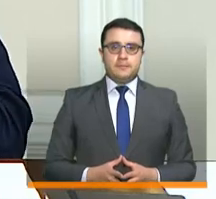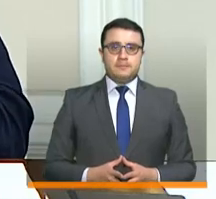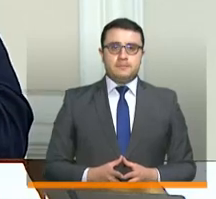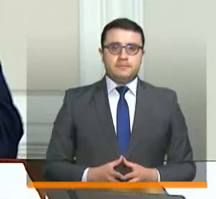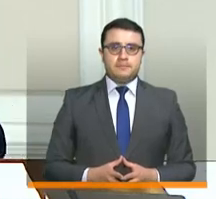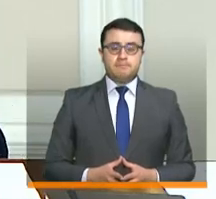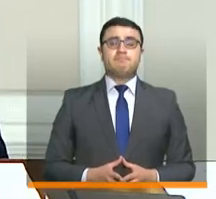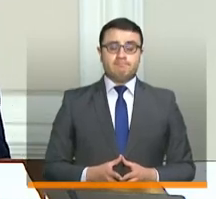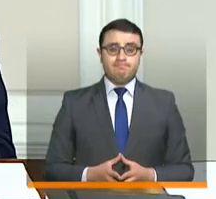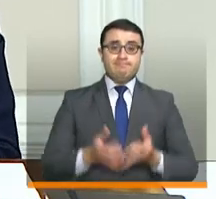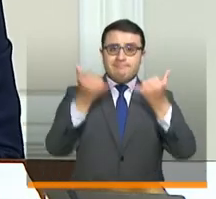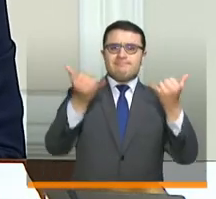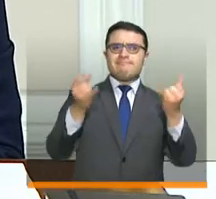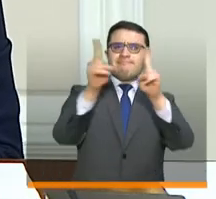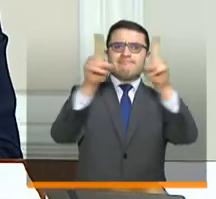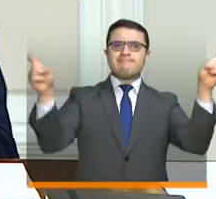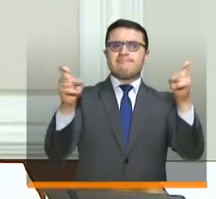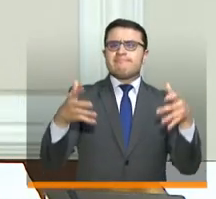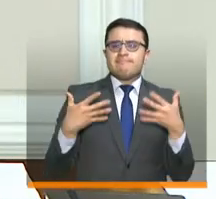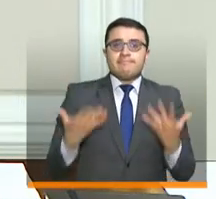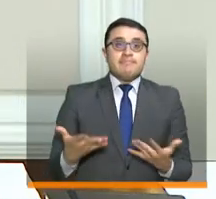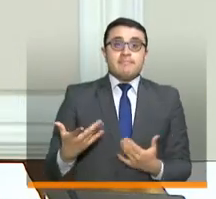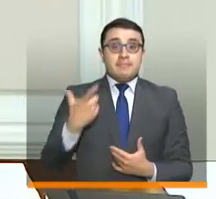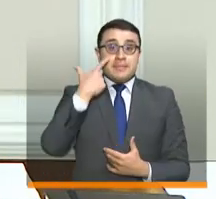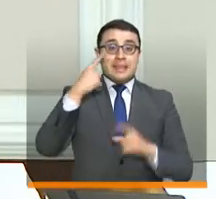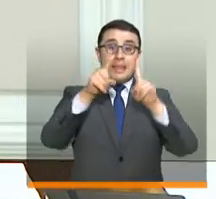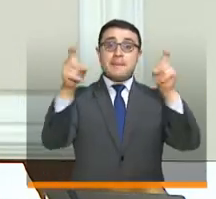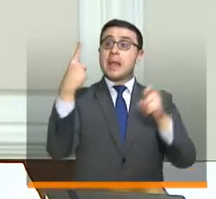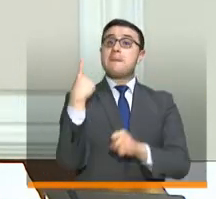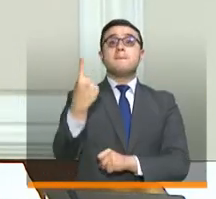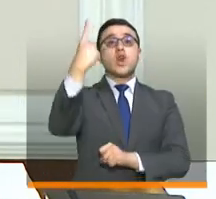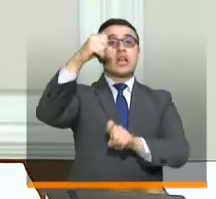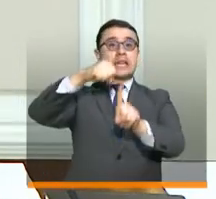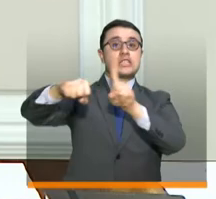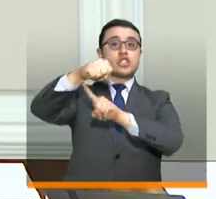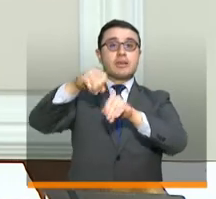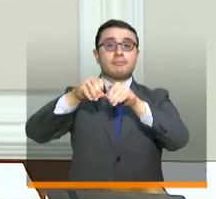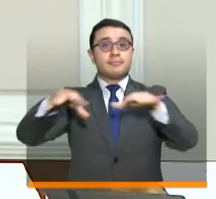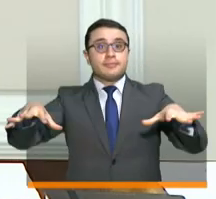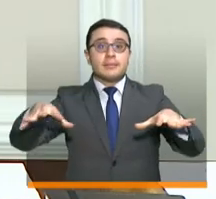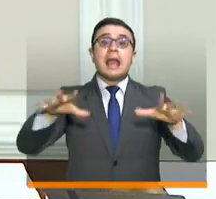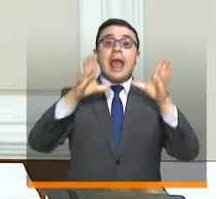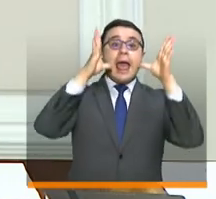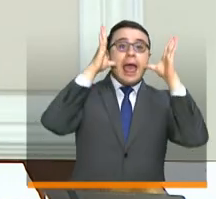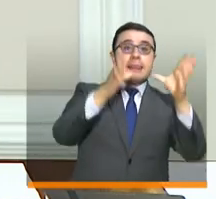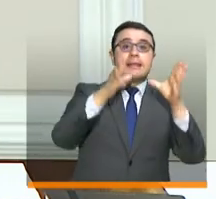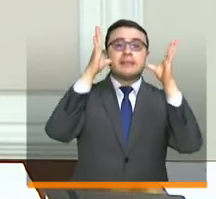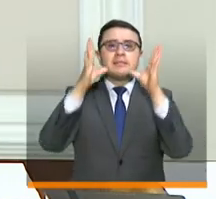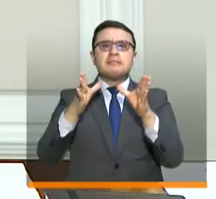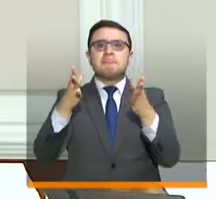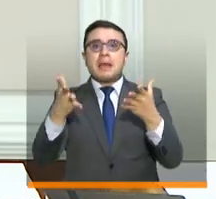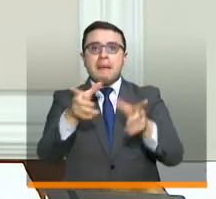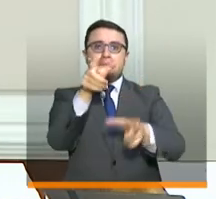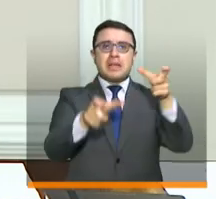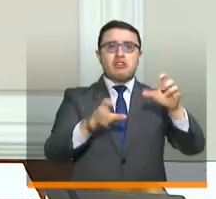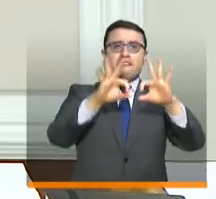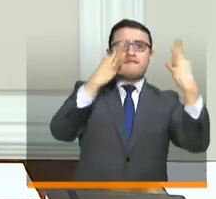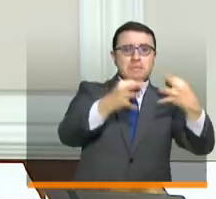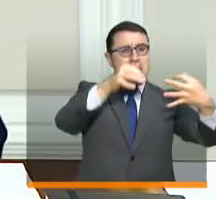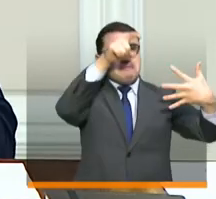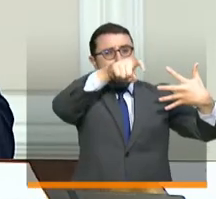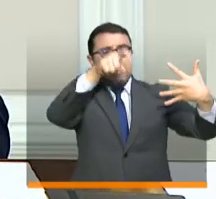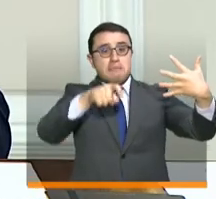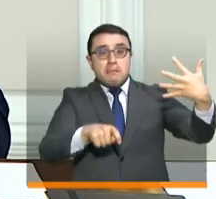Bueno, y hoy vamos también a abordar temas de política social, de atención a muchas de las necesidades de las